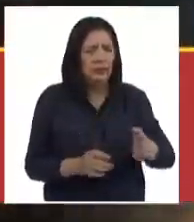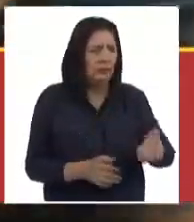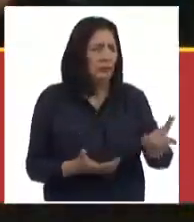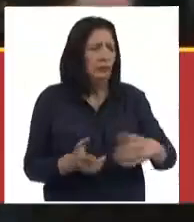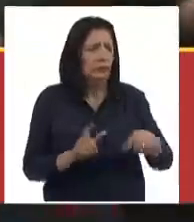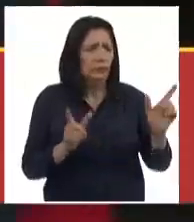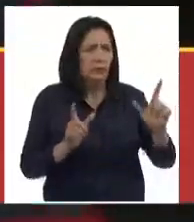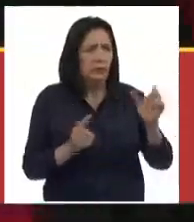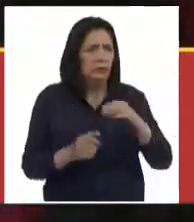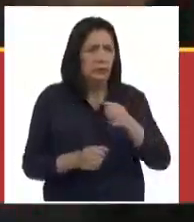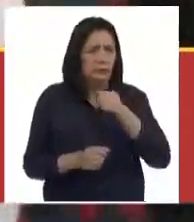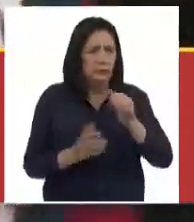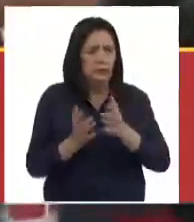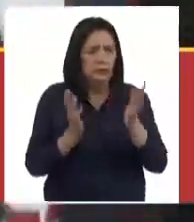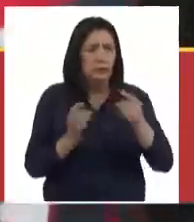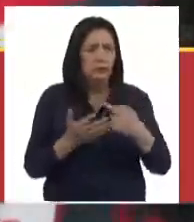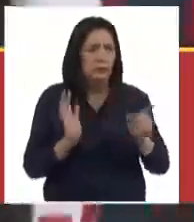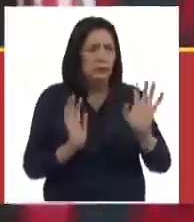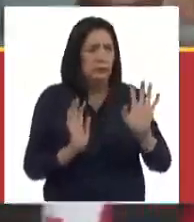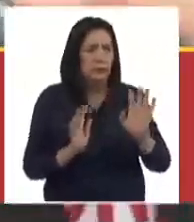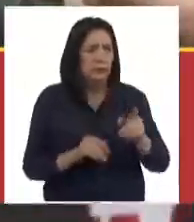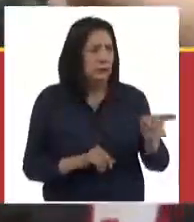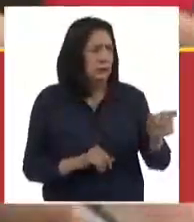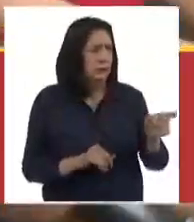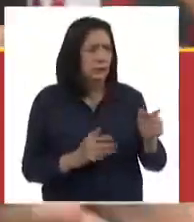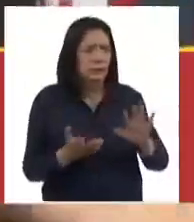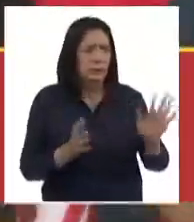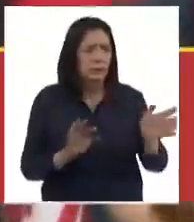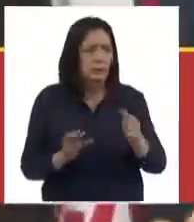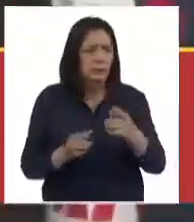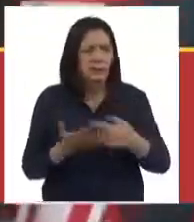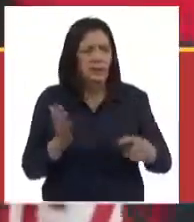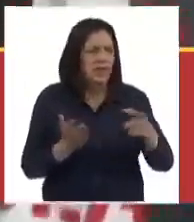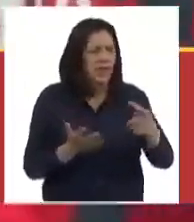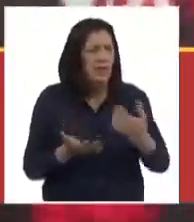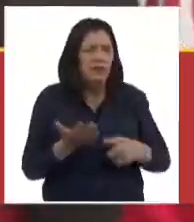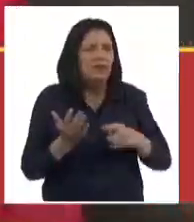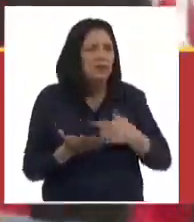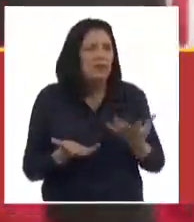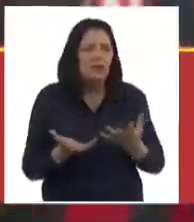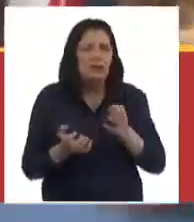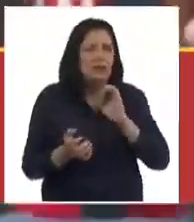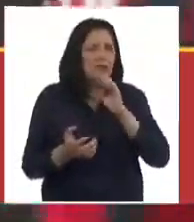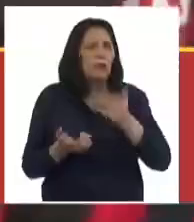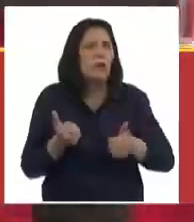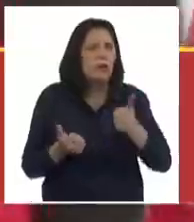refiere? Sale, Víctor, sale. Víctor, salí. ¿A qué actitudes se refiere, candidato?